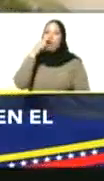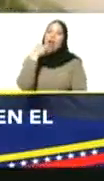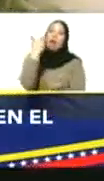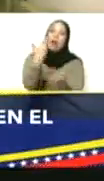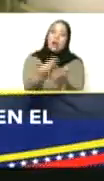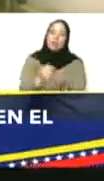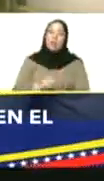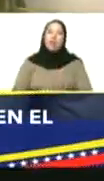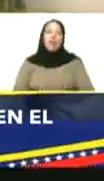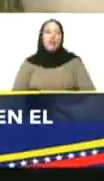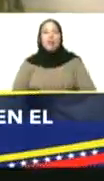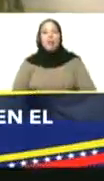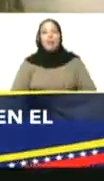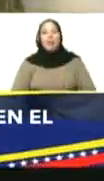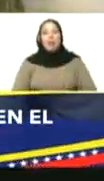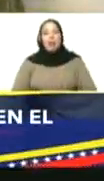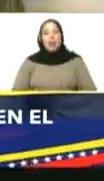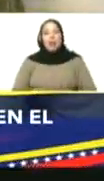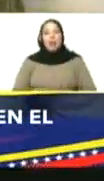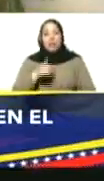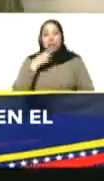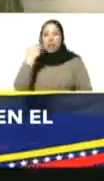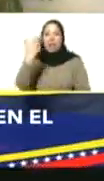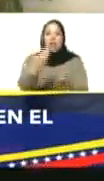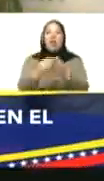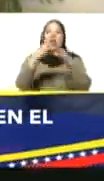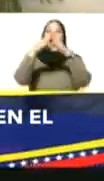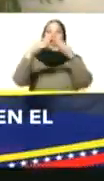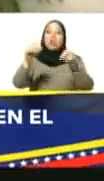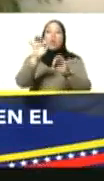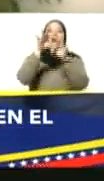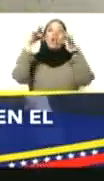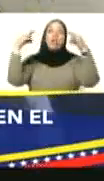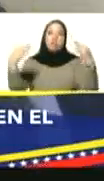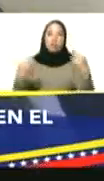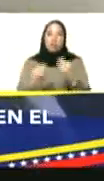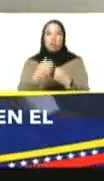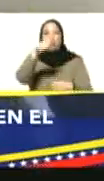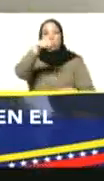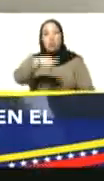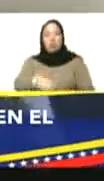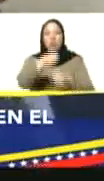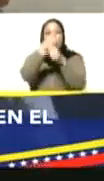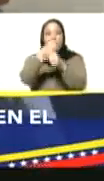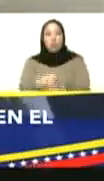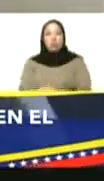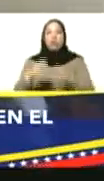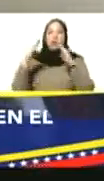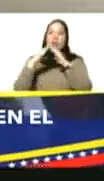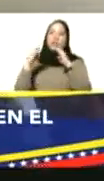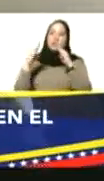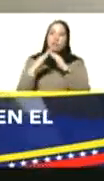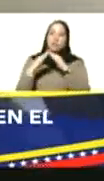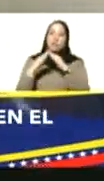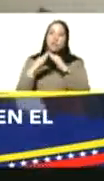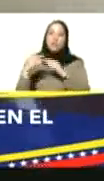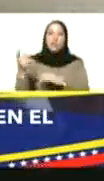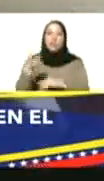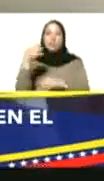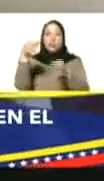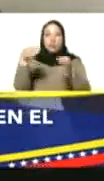agradecida. Y de verdad, le digo a todas las familias que hoy en día están esperando una vivienda digna, que confíen,